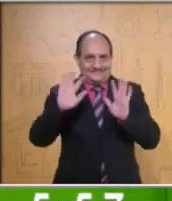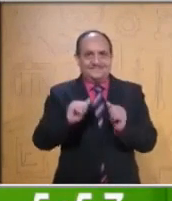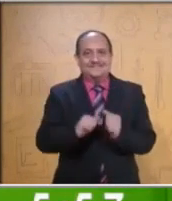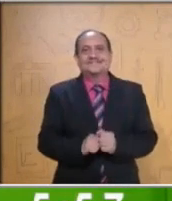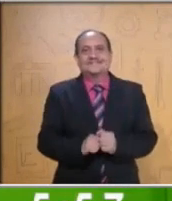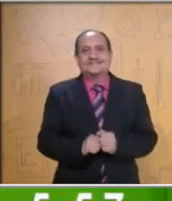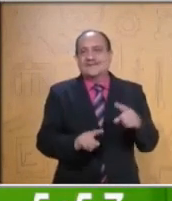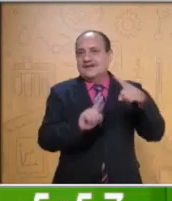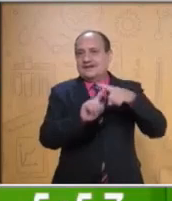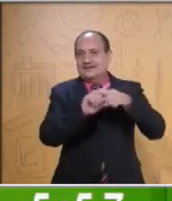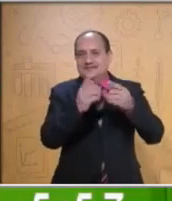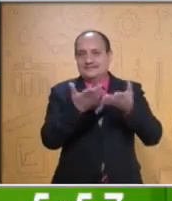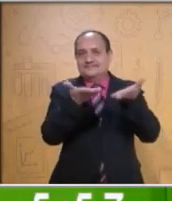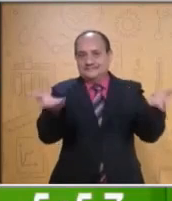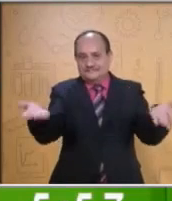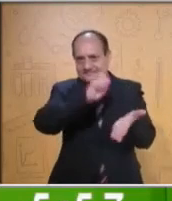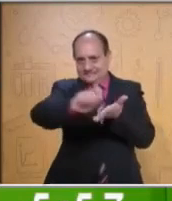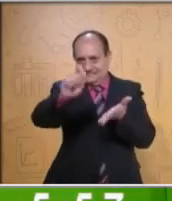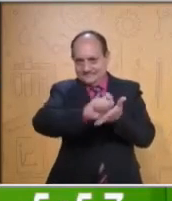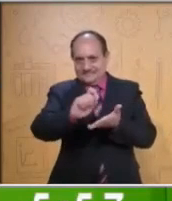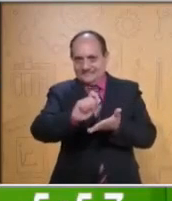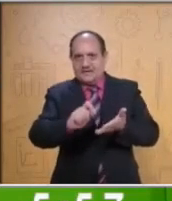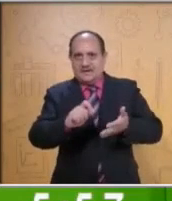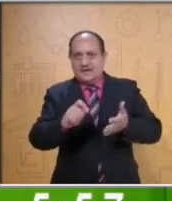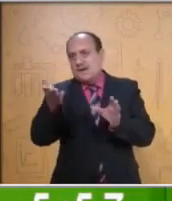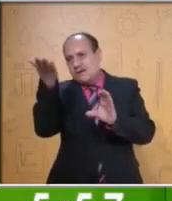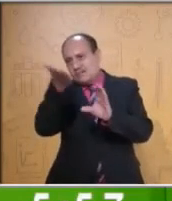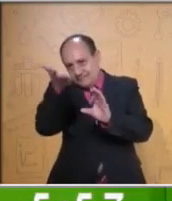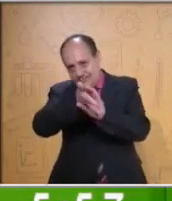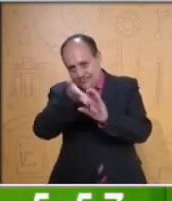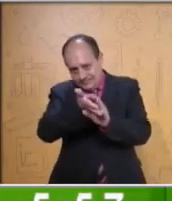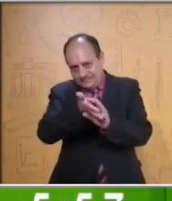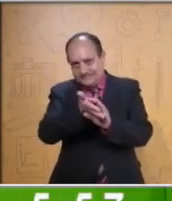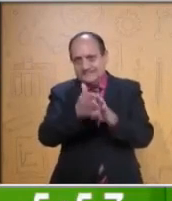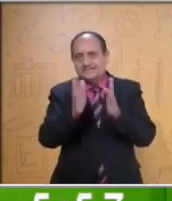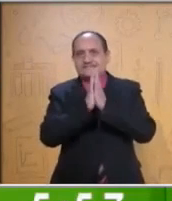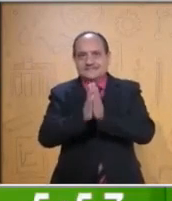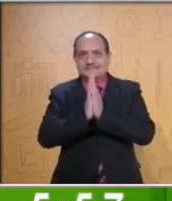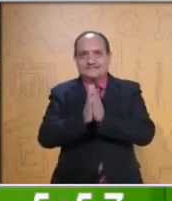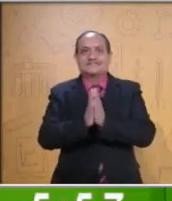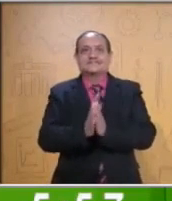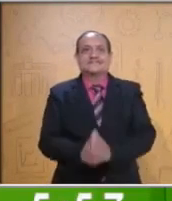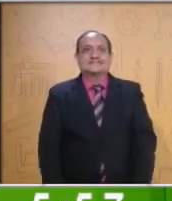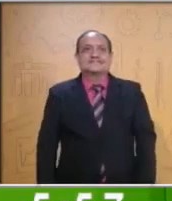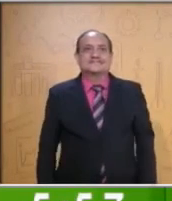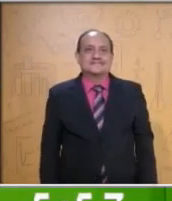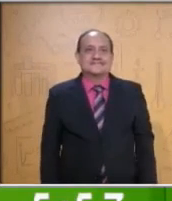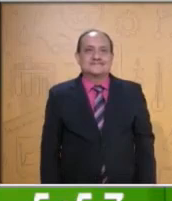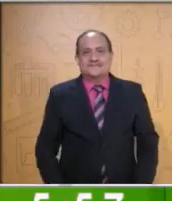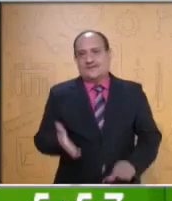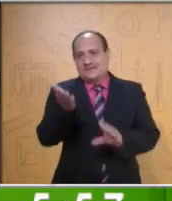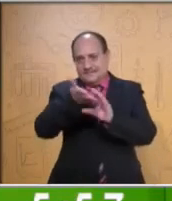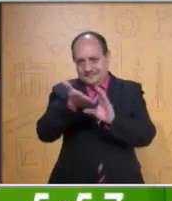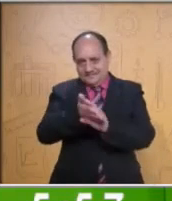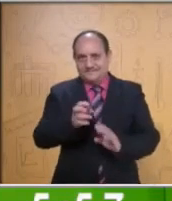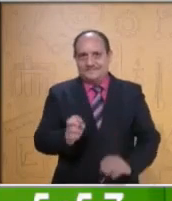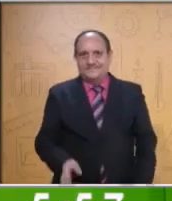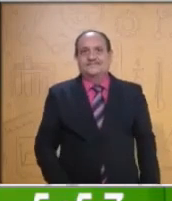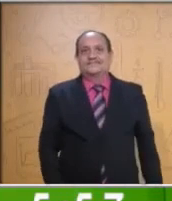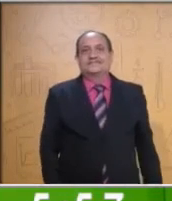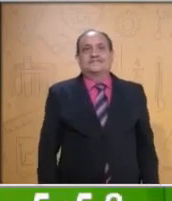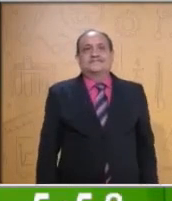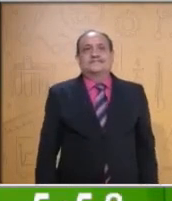la tarea, háganlo, guárdenlo por favor en su carpeta de evidencias, en donde